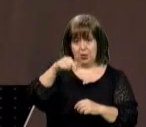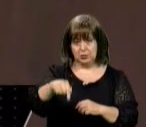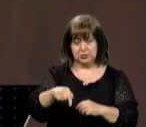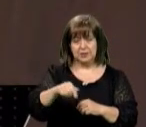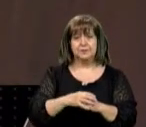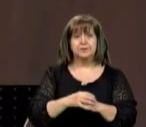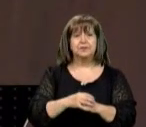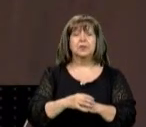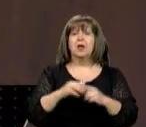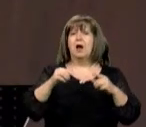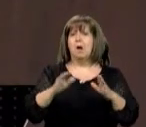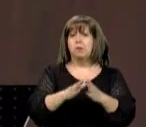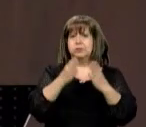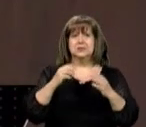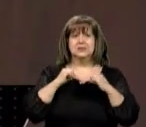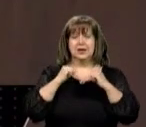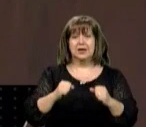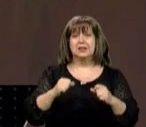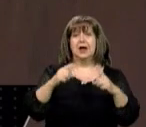la presente causa número